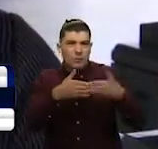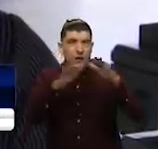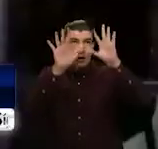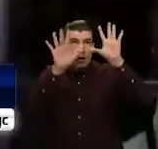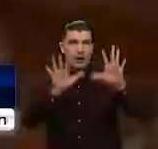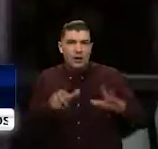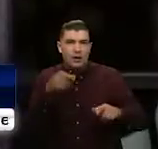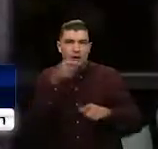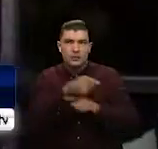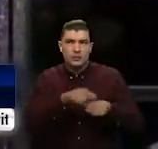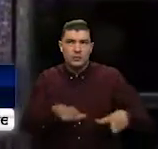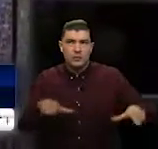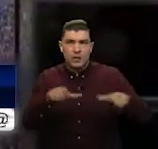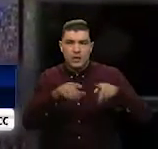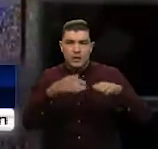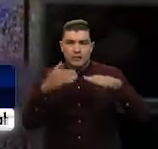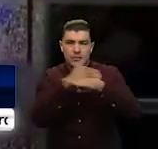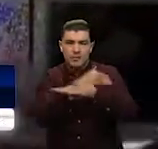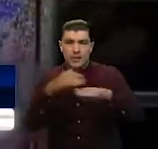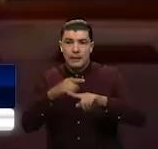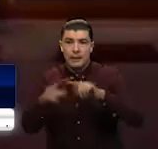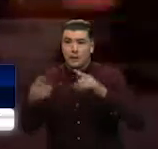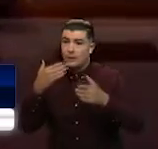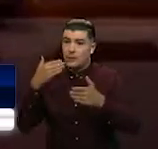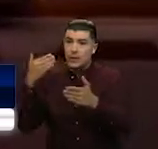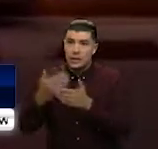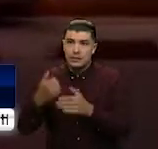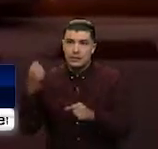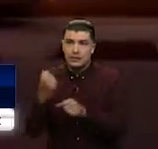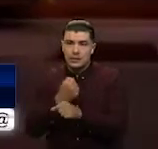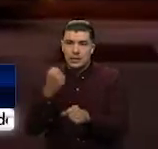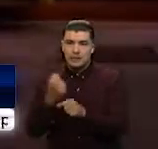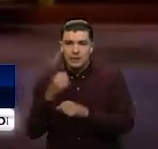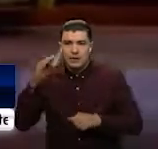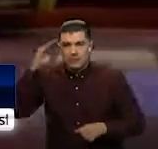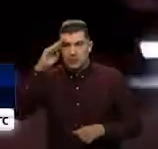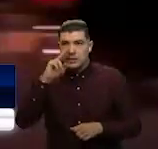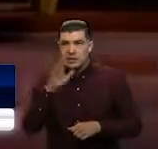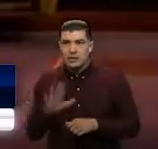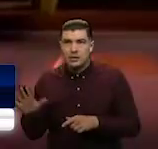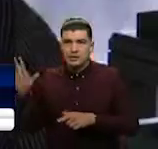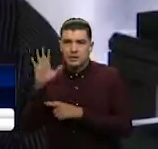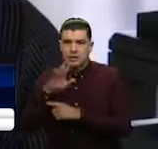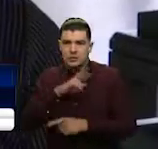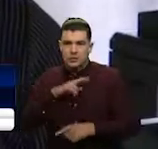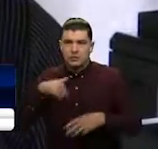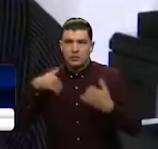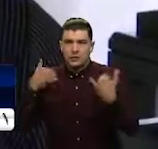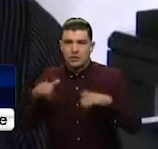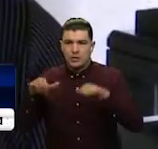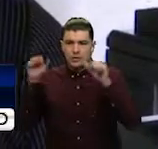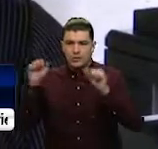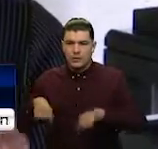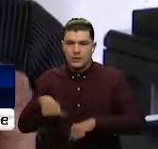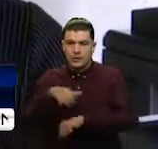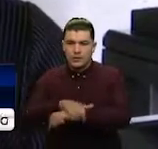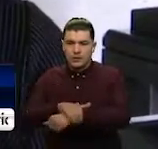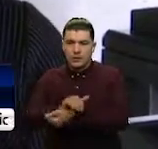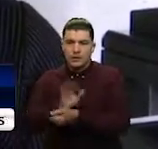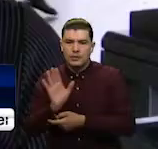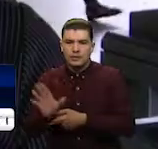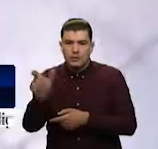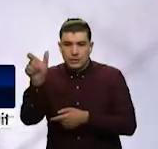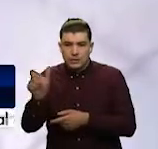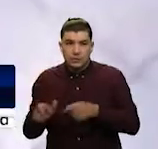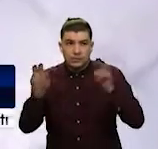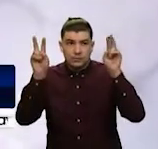estaciones de la autopista gracias al trabajo mancomunado con la policía metropolitana se pudo capturar al presunto